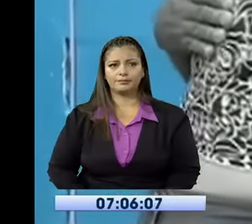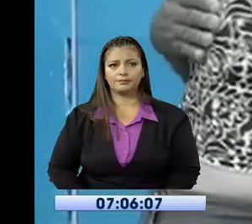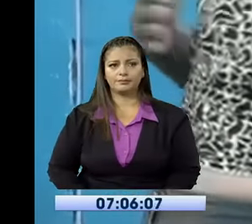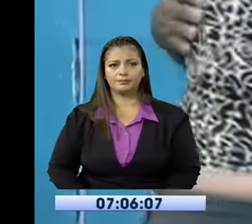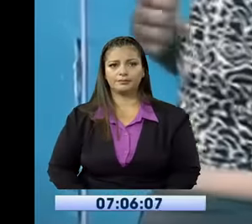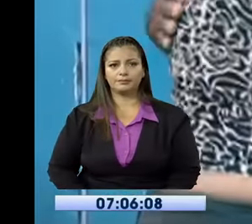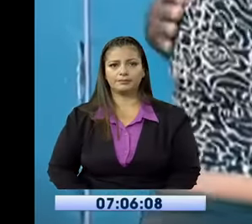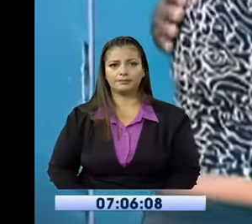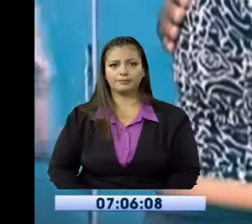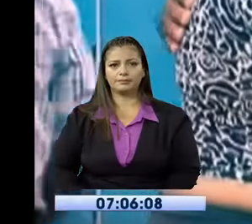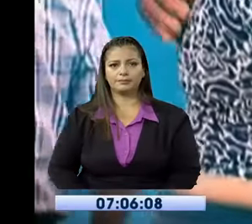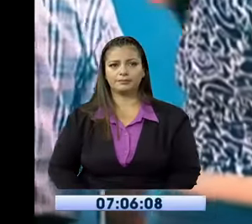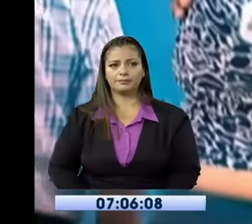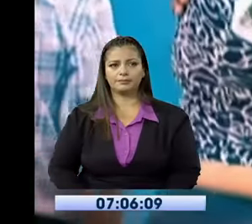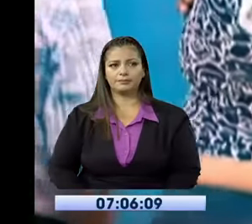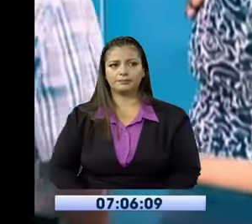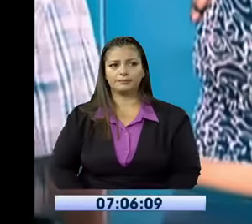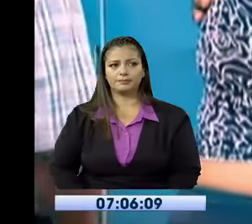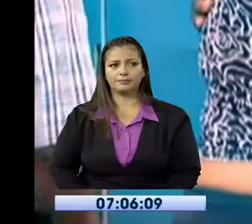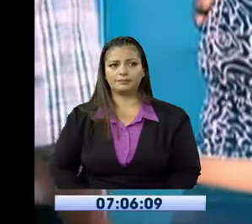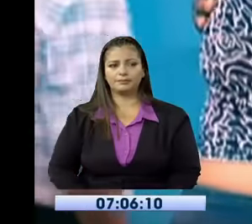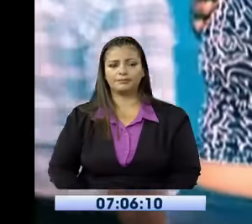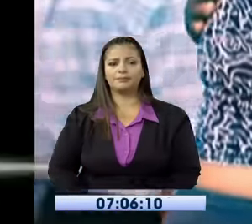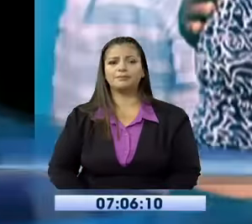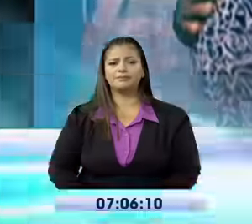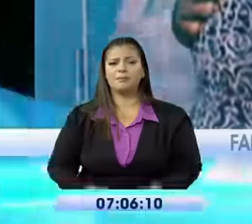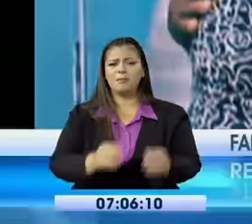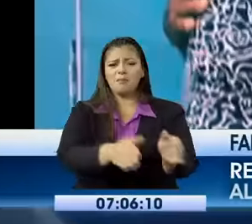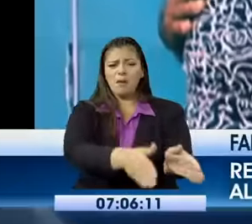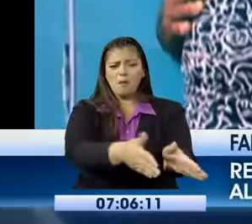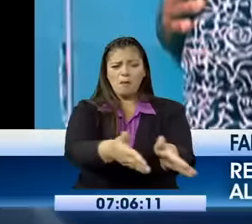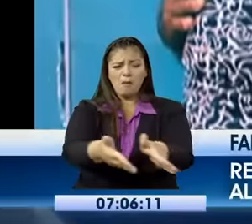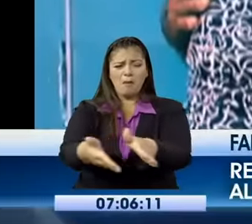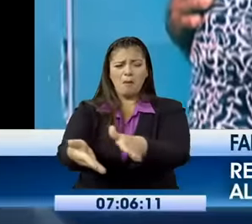espiritual el dolor que embarga los deudos de los fos